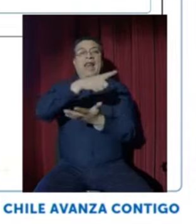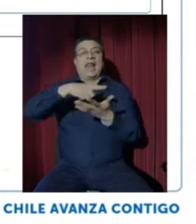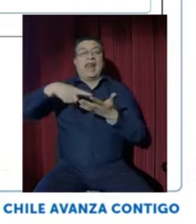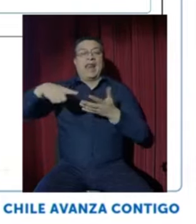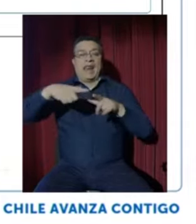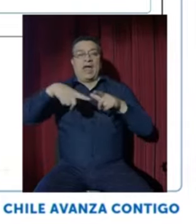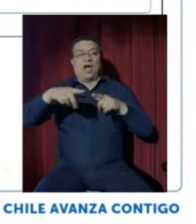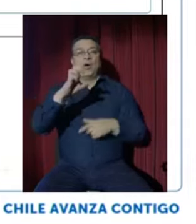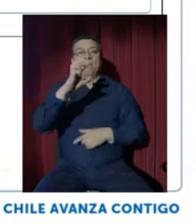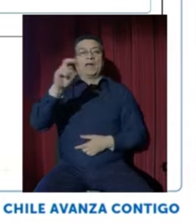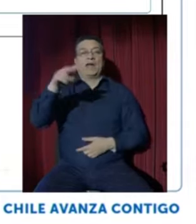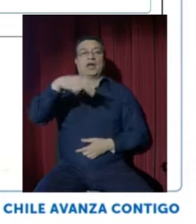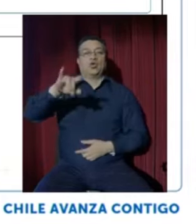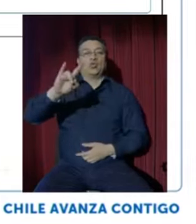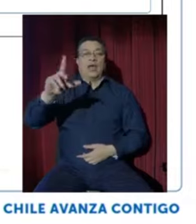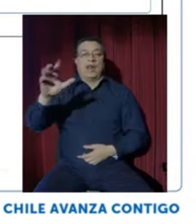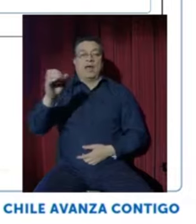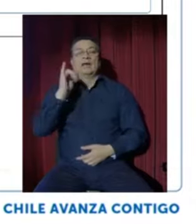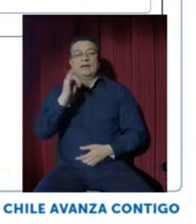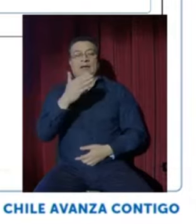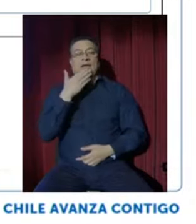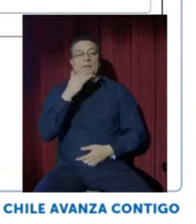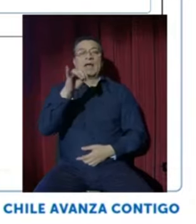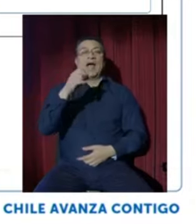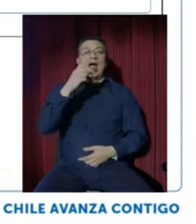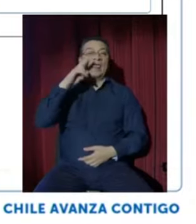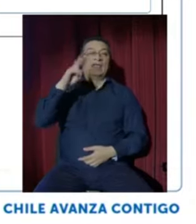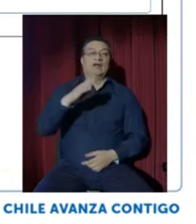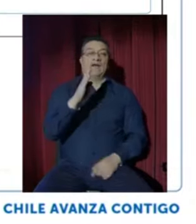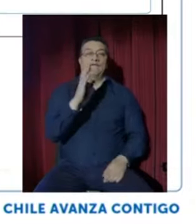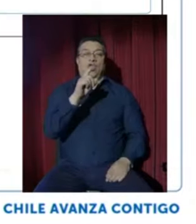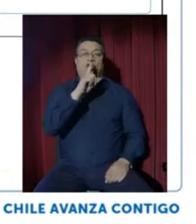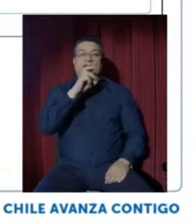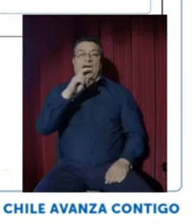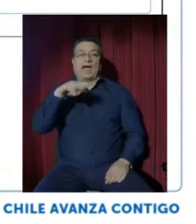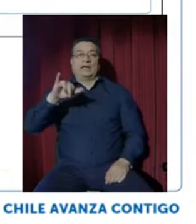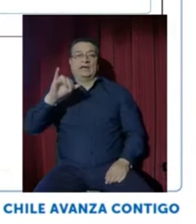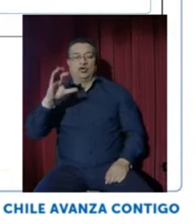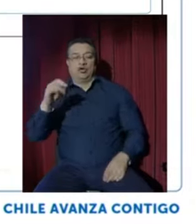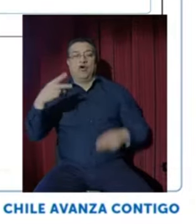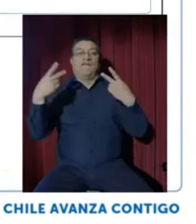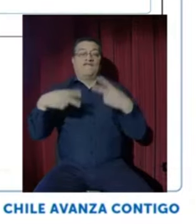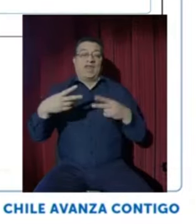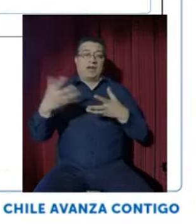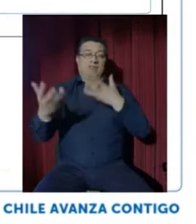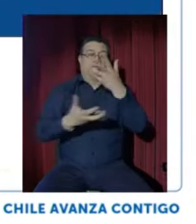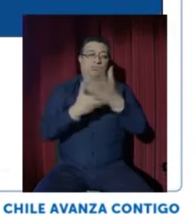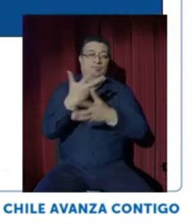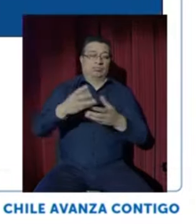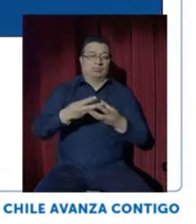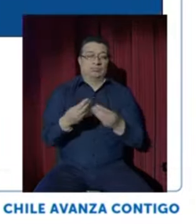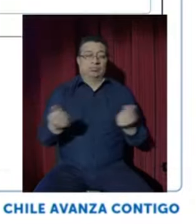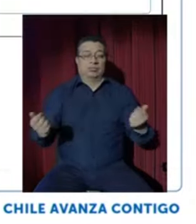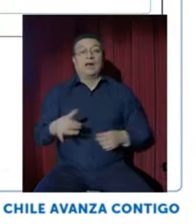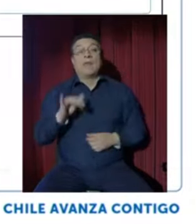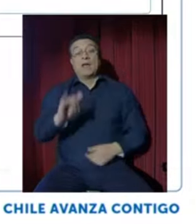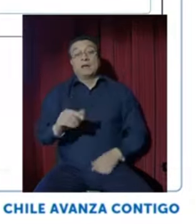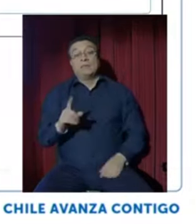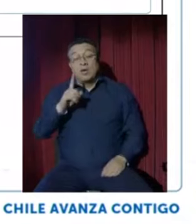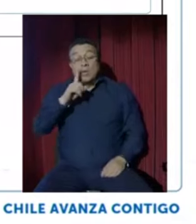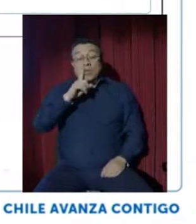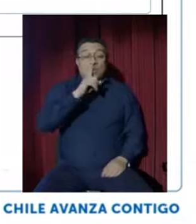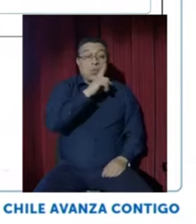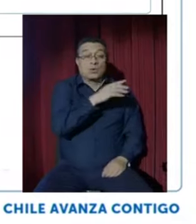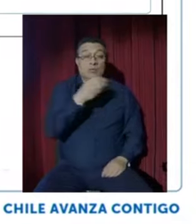también en el afectado y querido Jardín Botánico Y por último estimados terminando esta